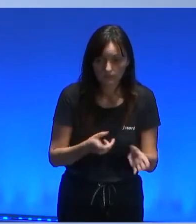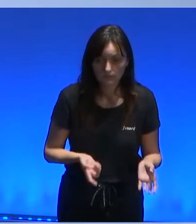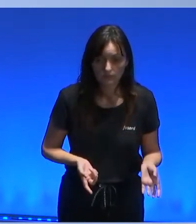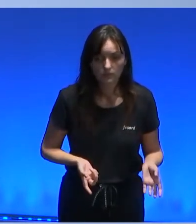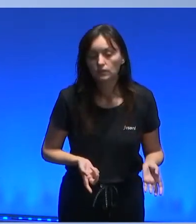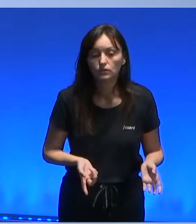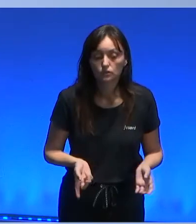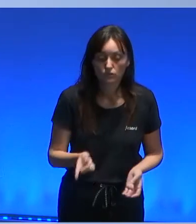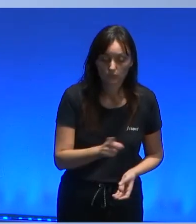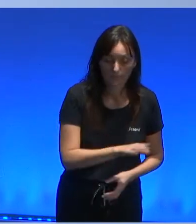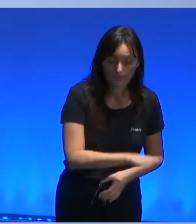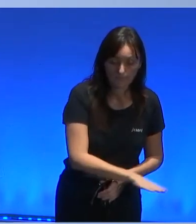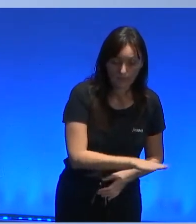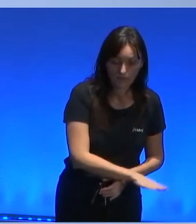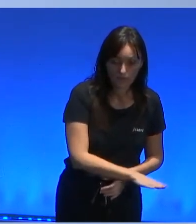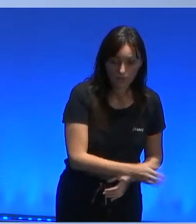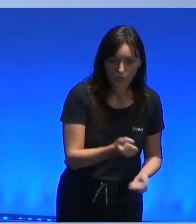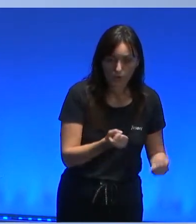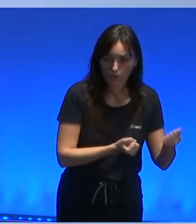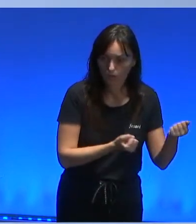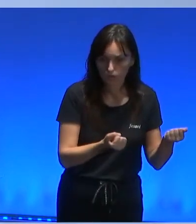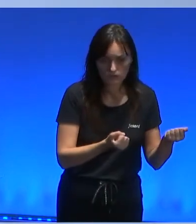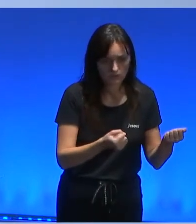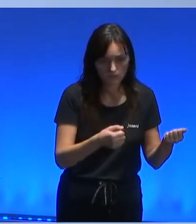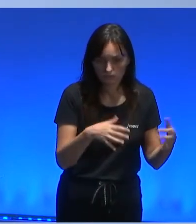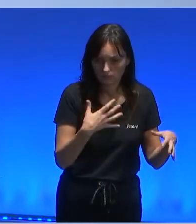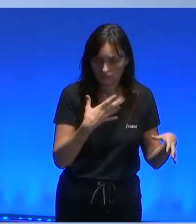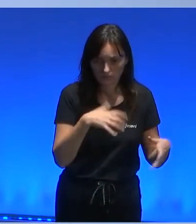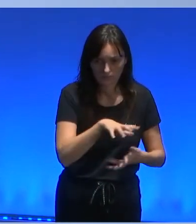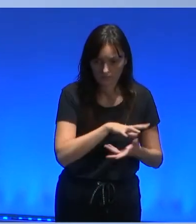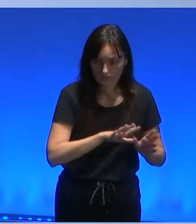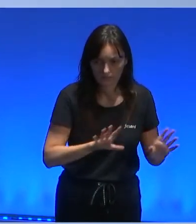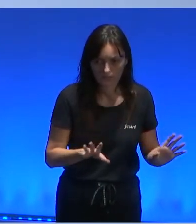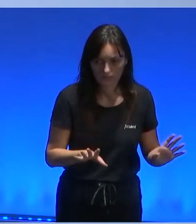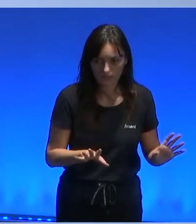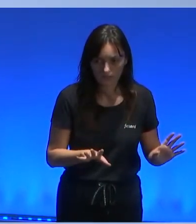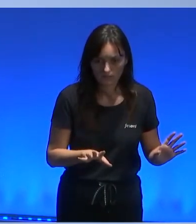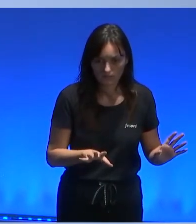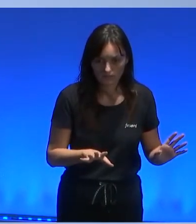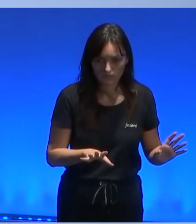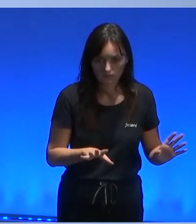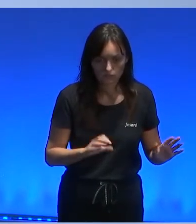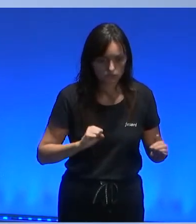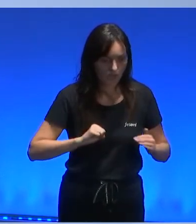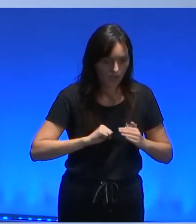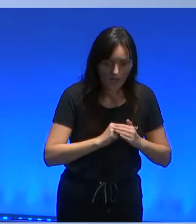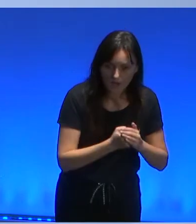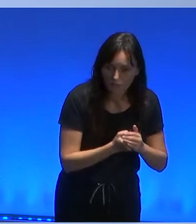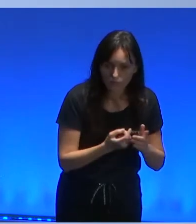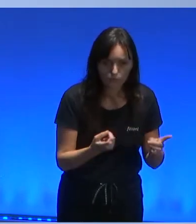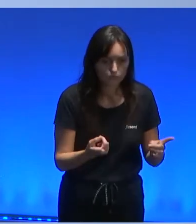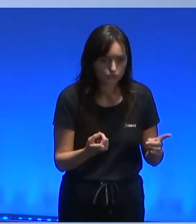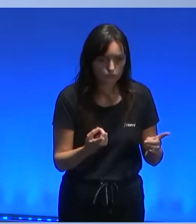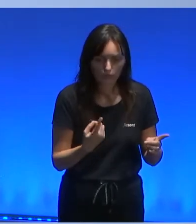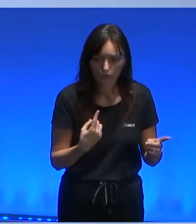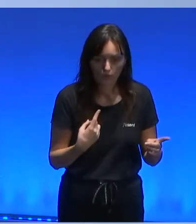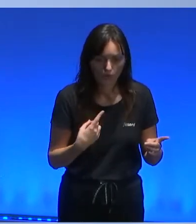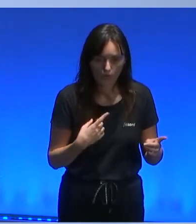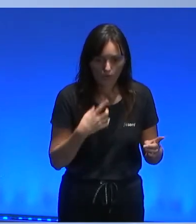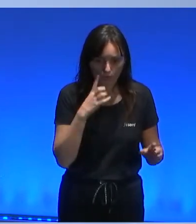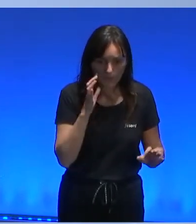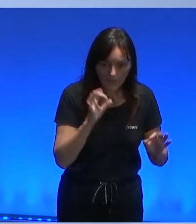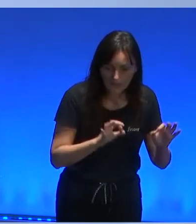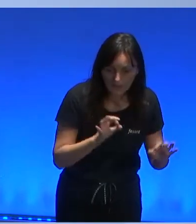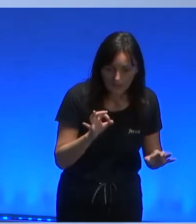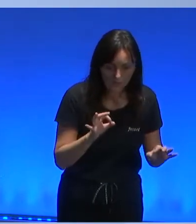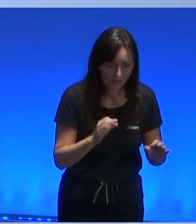Mientras que para los niños más pequeños es un desastre, porque es un abuso, porque es un invasor,